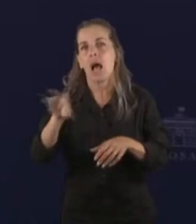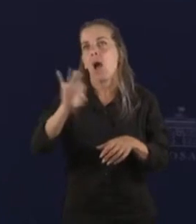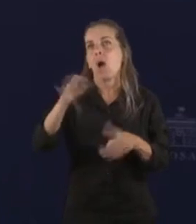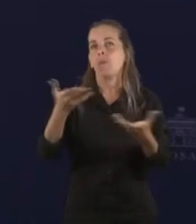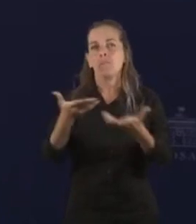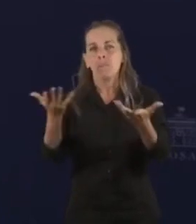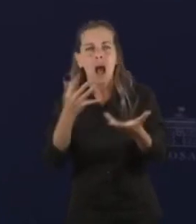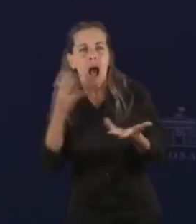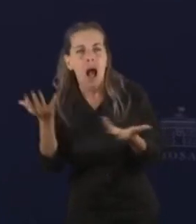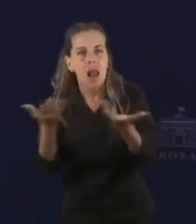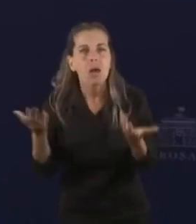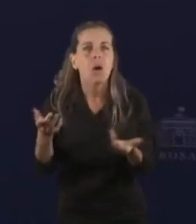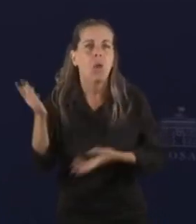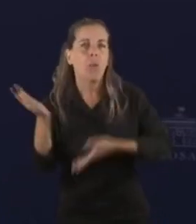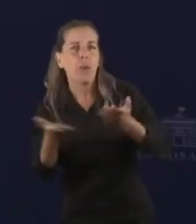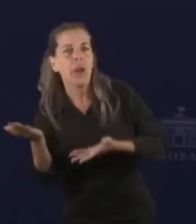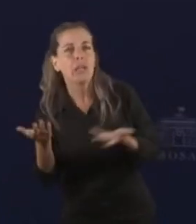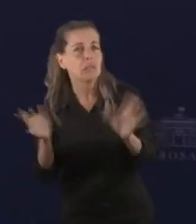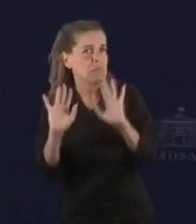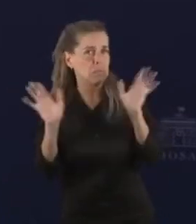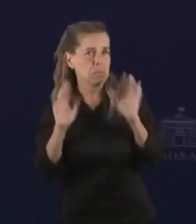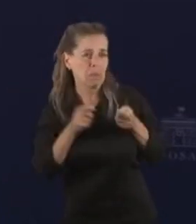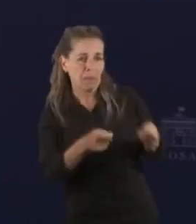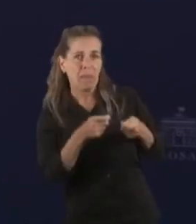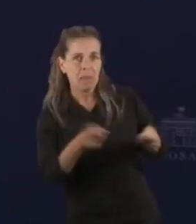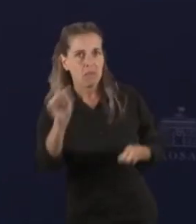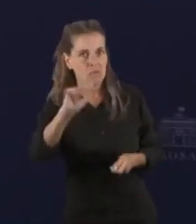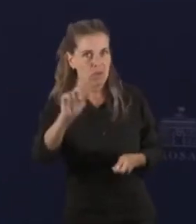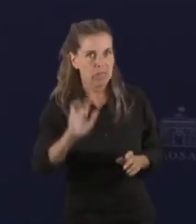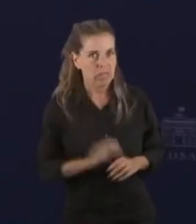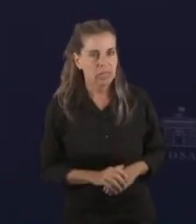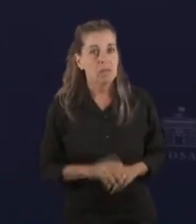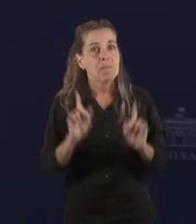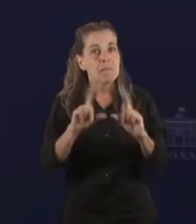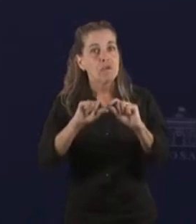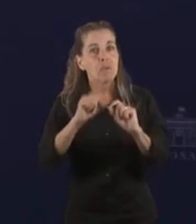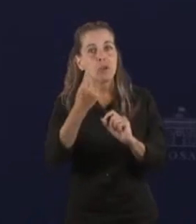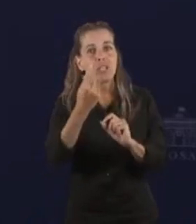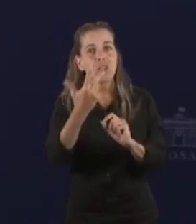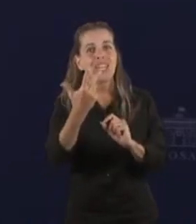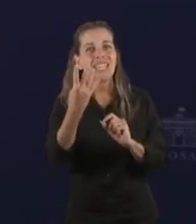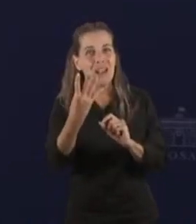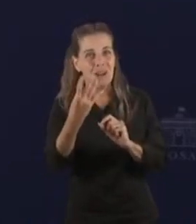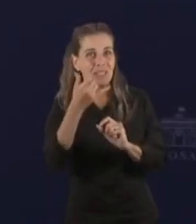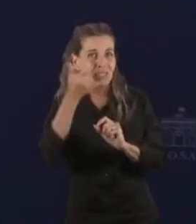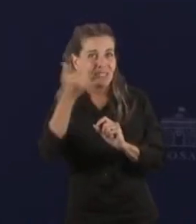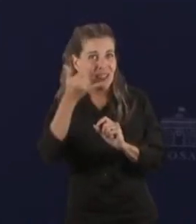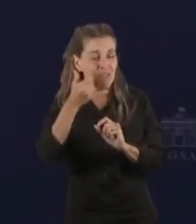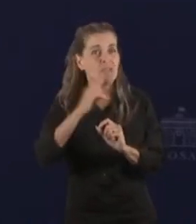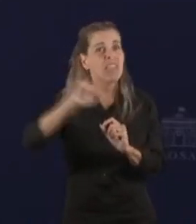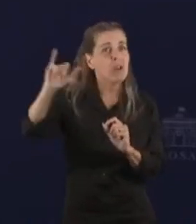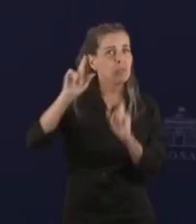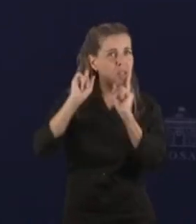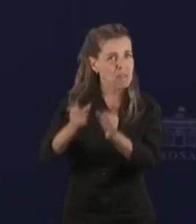a hacer algún acto el que no tenga ganas de hacer deo la línea 134 sigue por supuesto vigente Y recibiendo